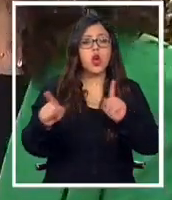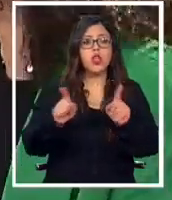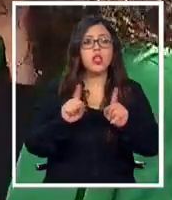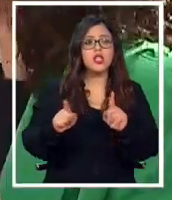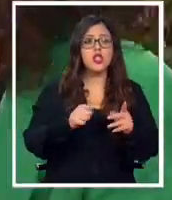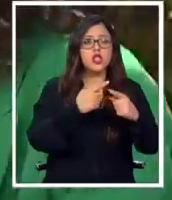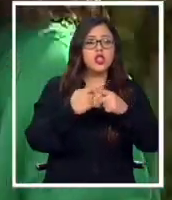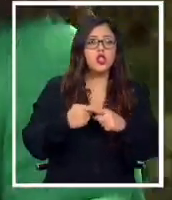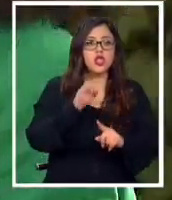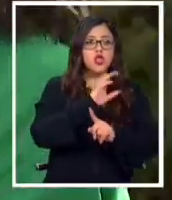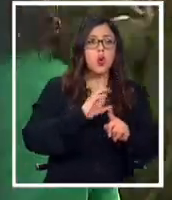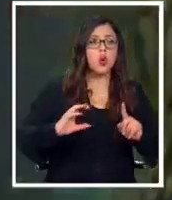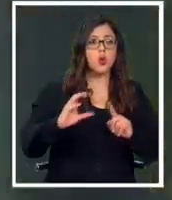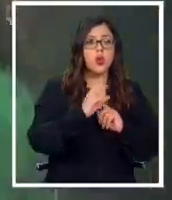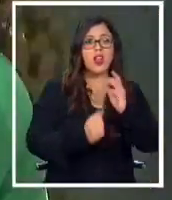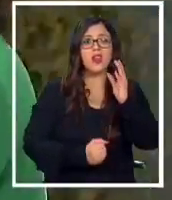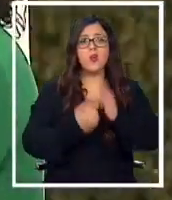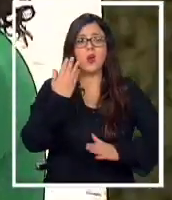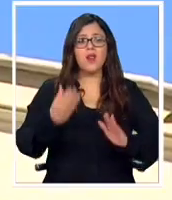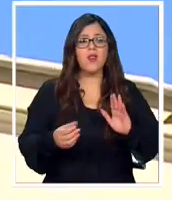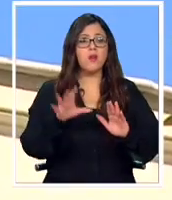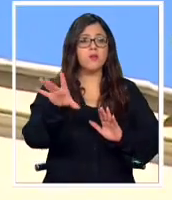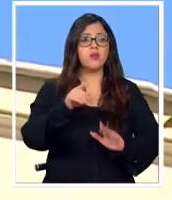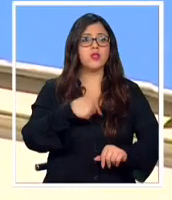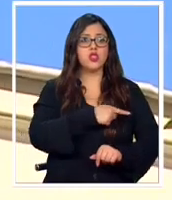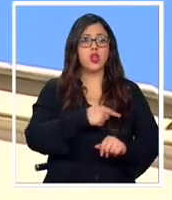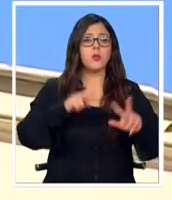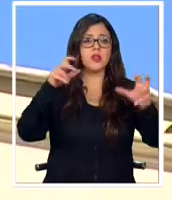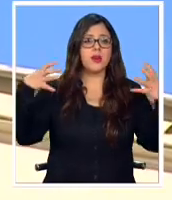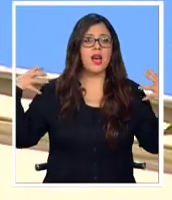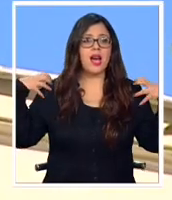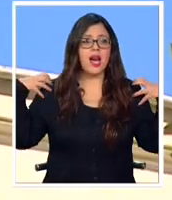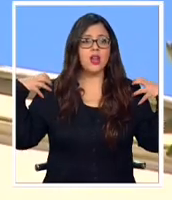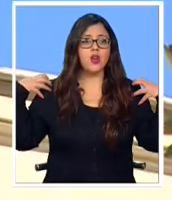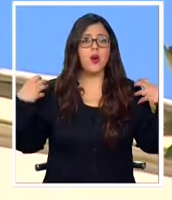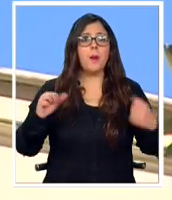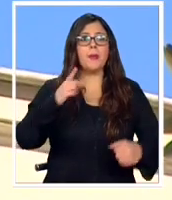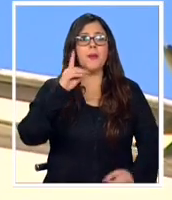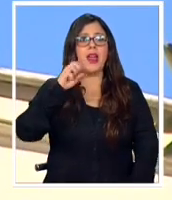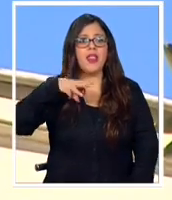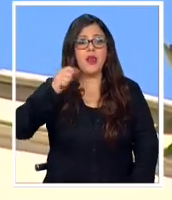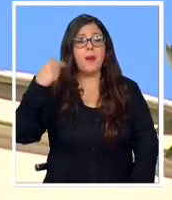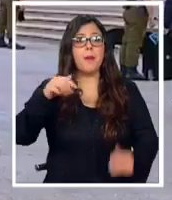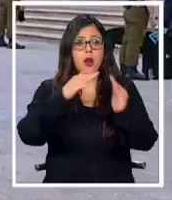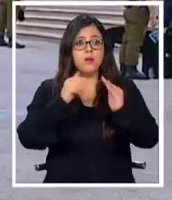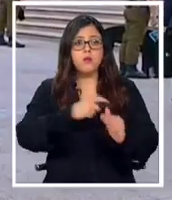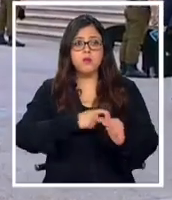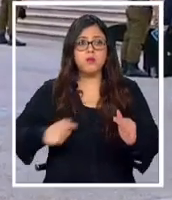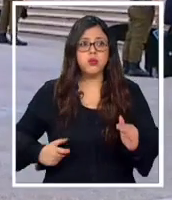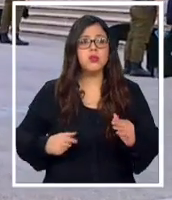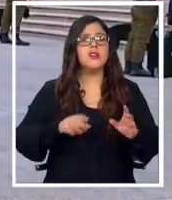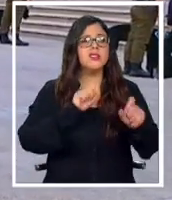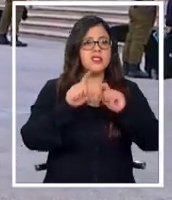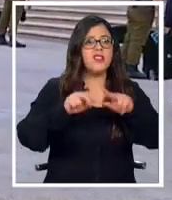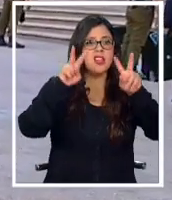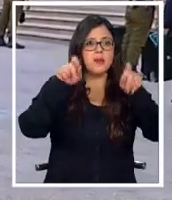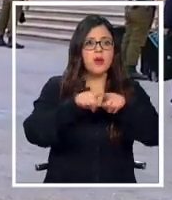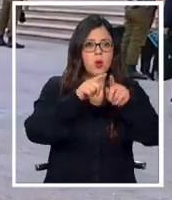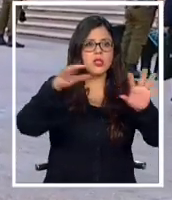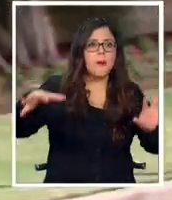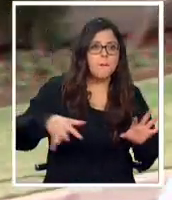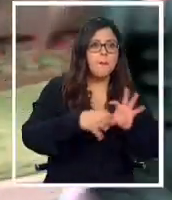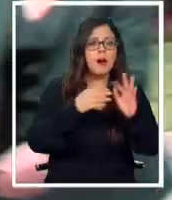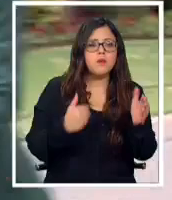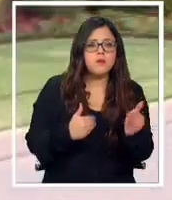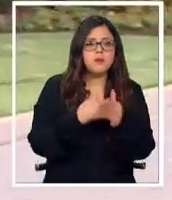sociocultural nueva nominación para el cargo de primera dama desde palacio defiende la idea de proponer lineamientos con perspectivas